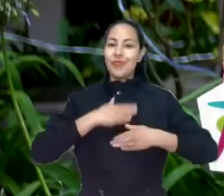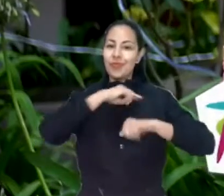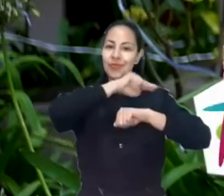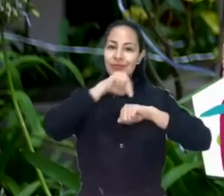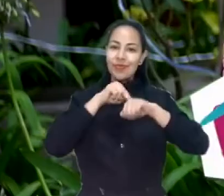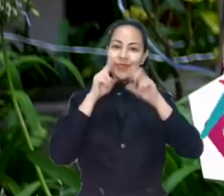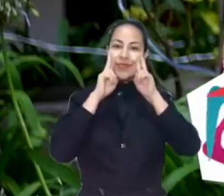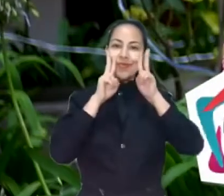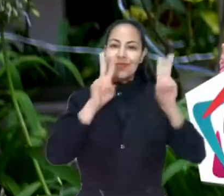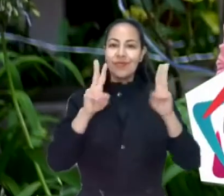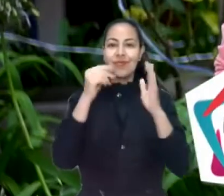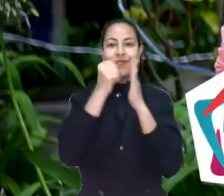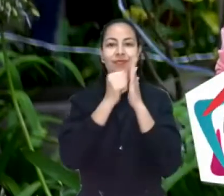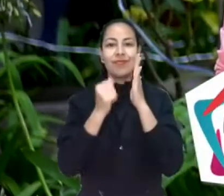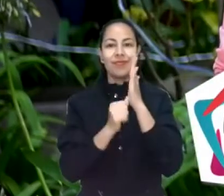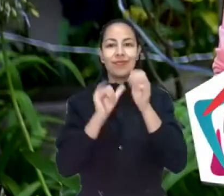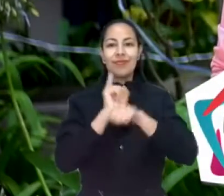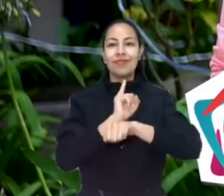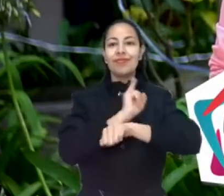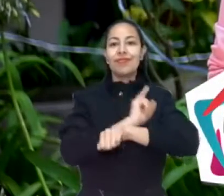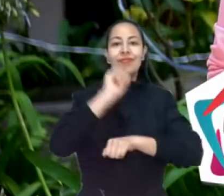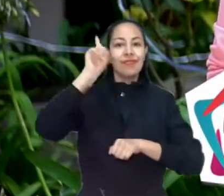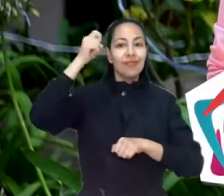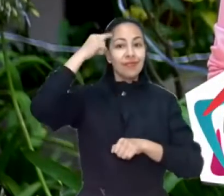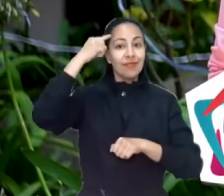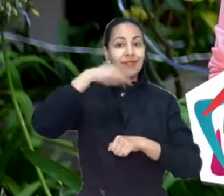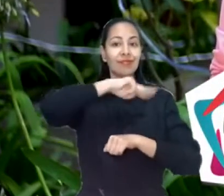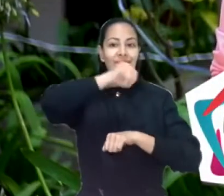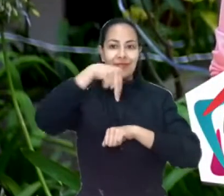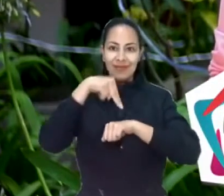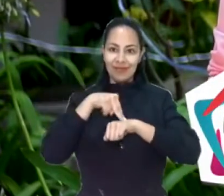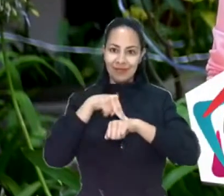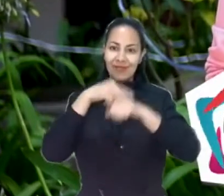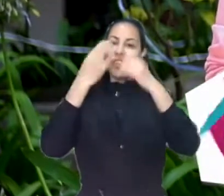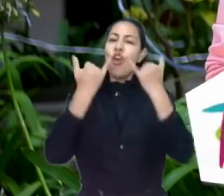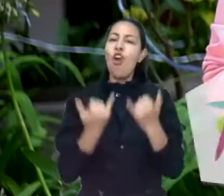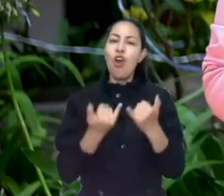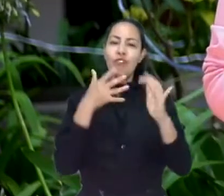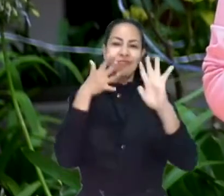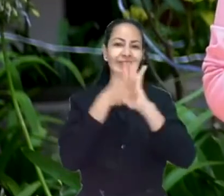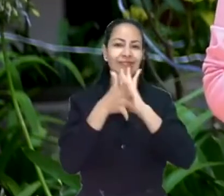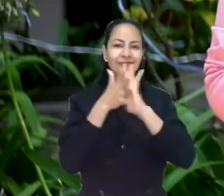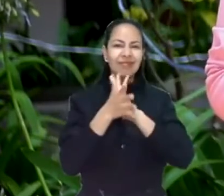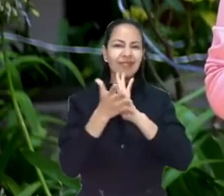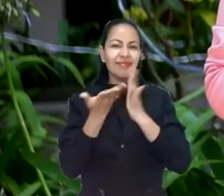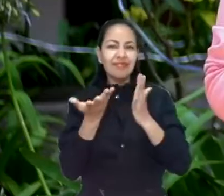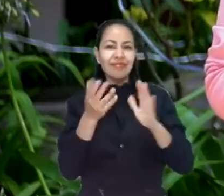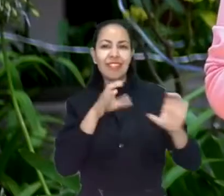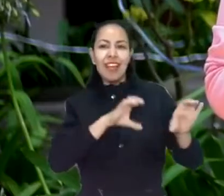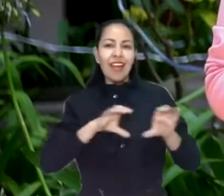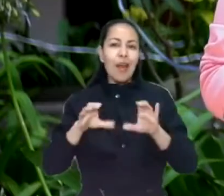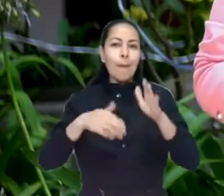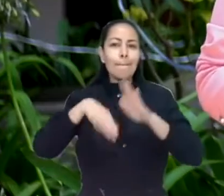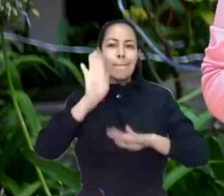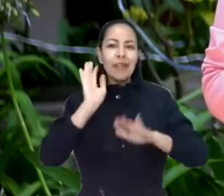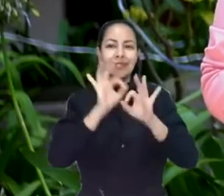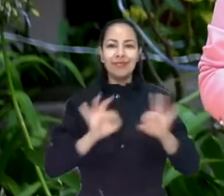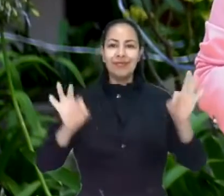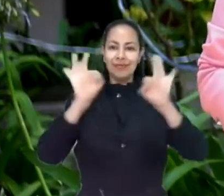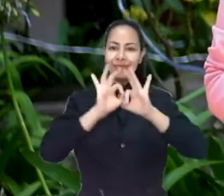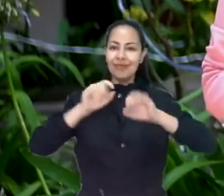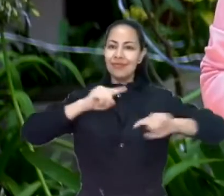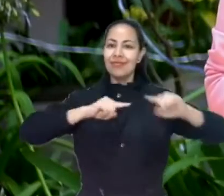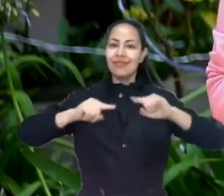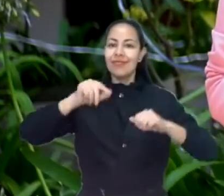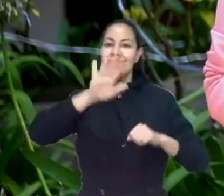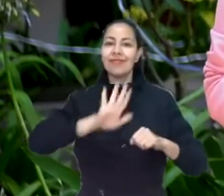Bienvenidos a Mi Nariño se ve, el programa institucional de la Gobernación de Nariño. Hoy hablaremos de las acciones más relevantes de